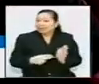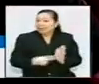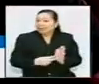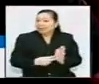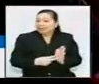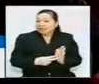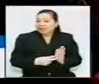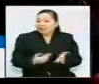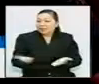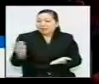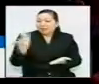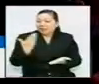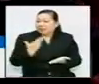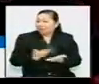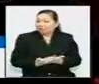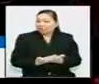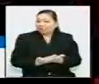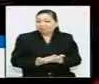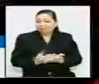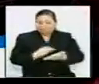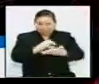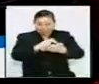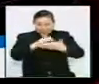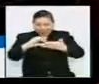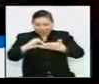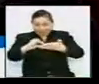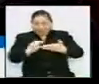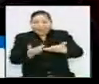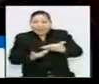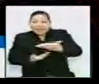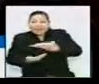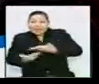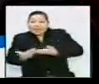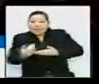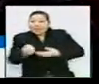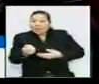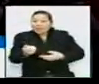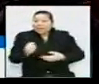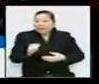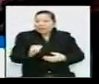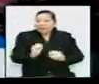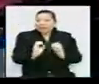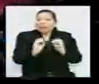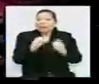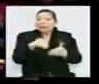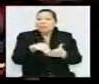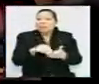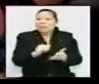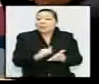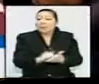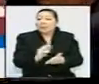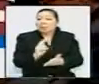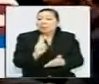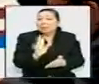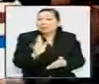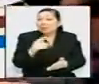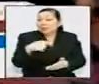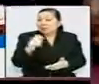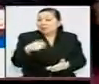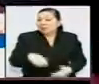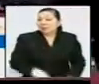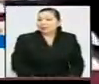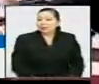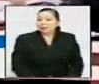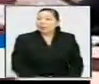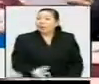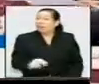haz una adenda, simplemente decir, negocia la tasa de interés, y el señor te propone un 25%,